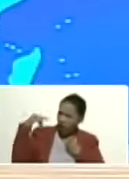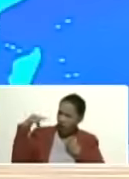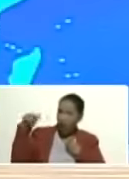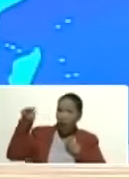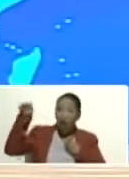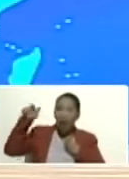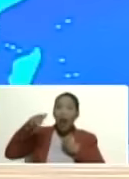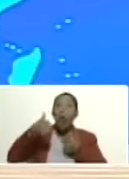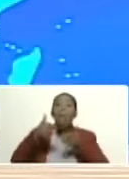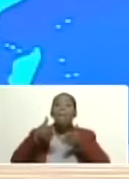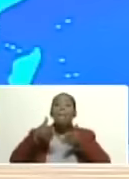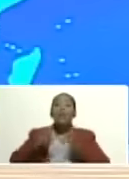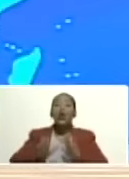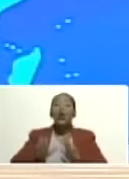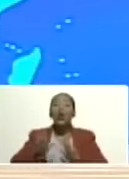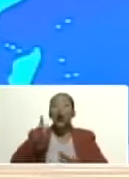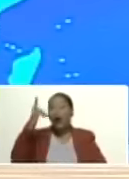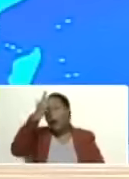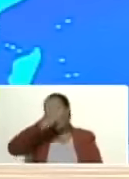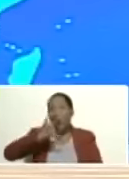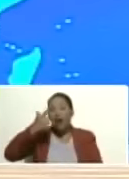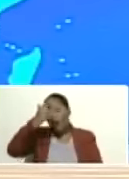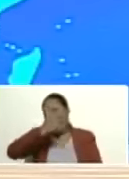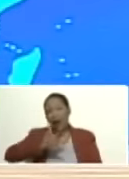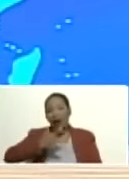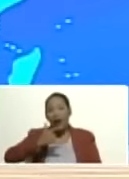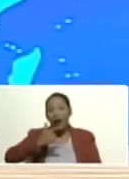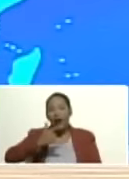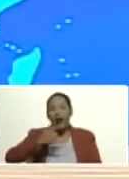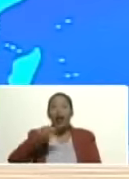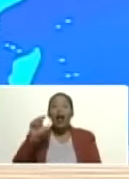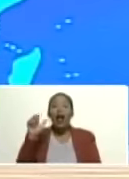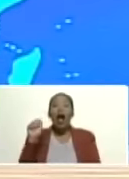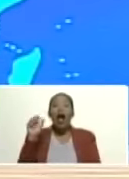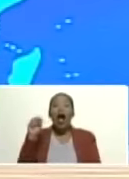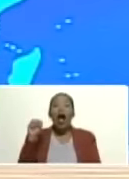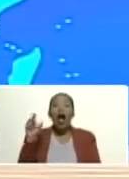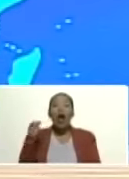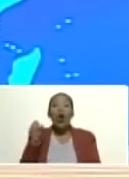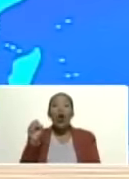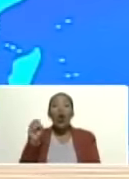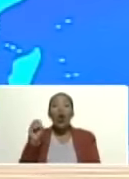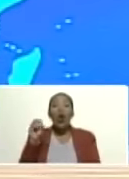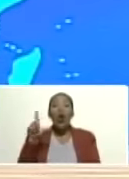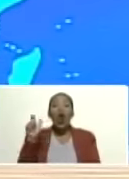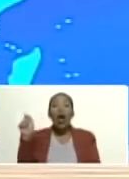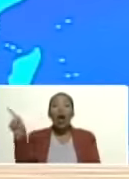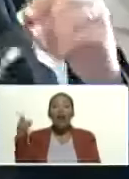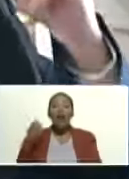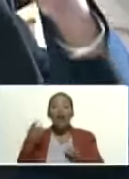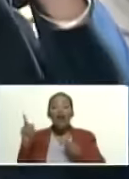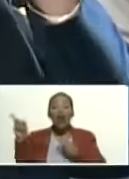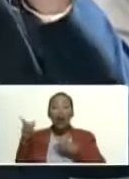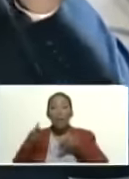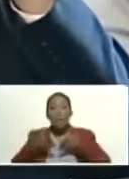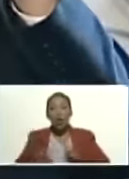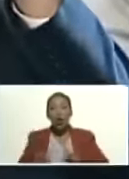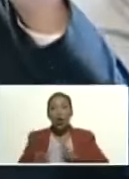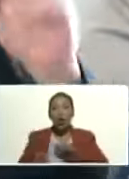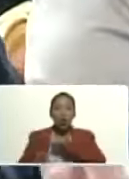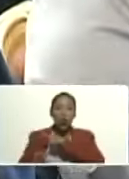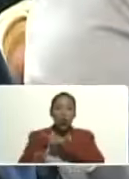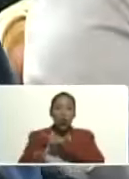en África, ¿no?, en Angola. Es angolano, de padres venezolanos. Y